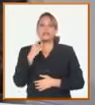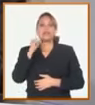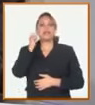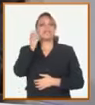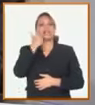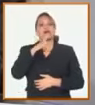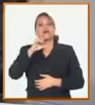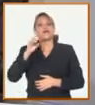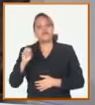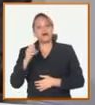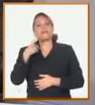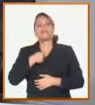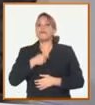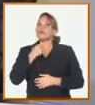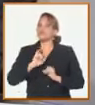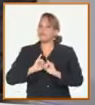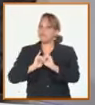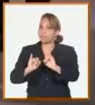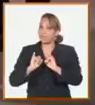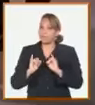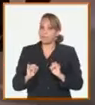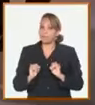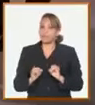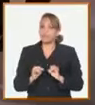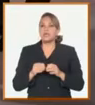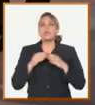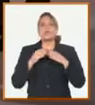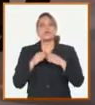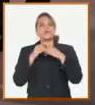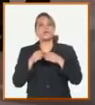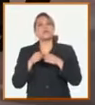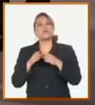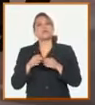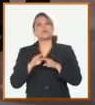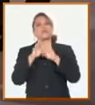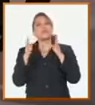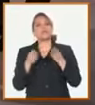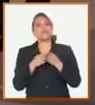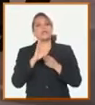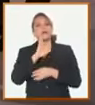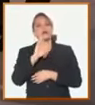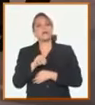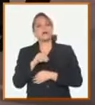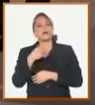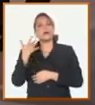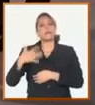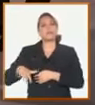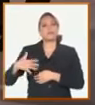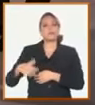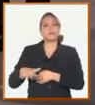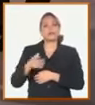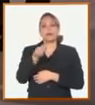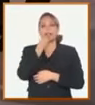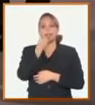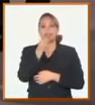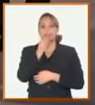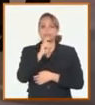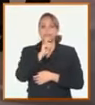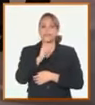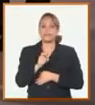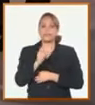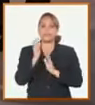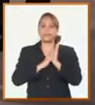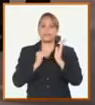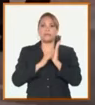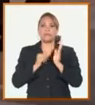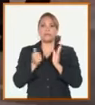hay que hay que informarse sobre esos temas hablaba del incremento exponencial de los alimentos en estos últimos en estos últimos meses